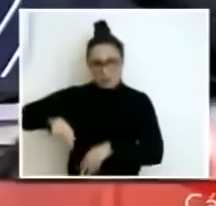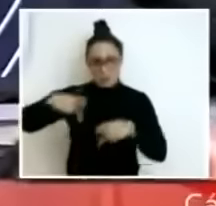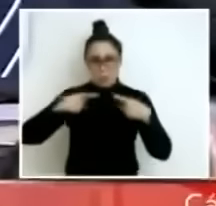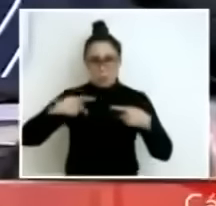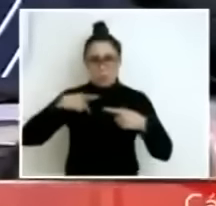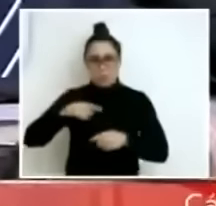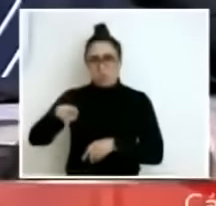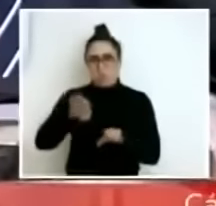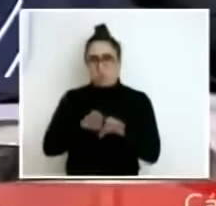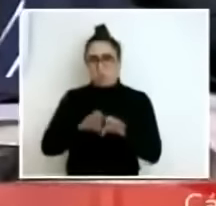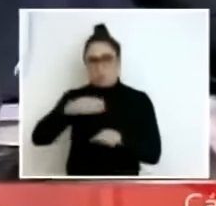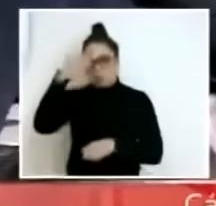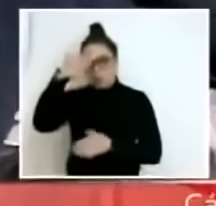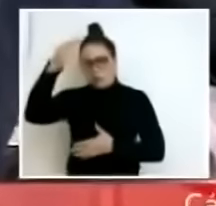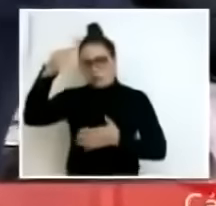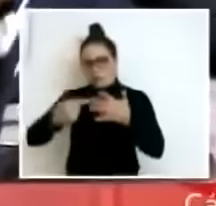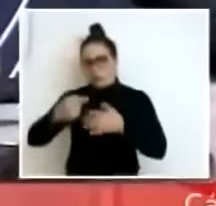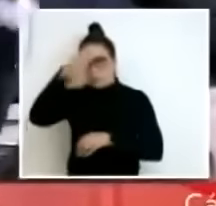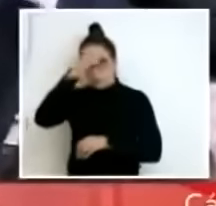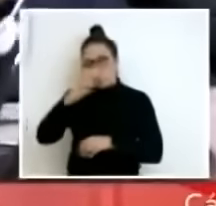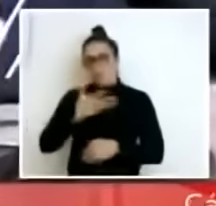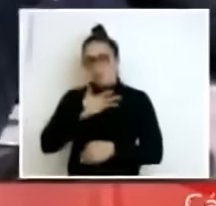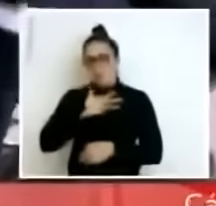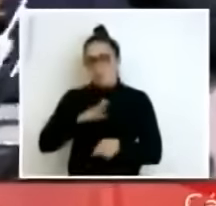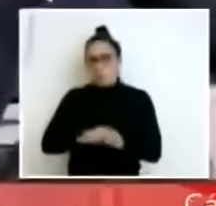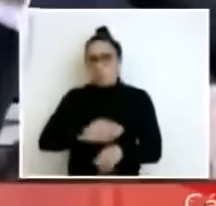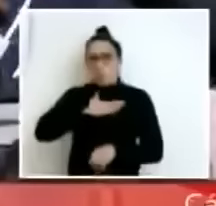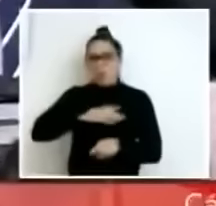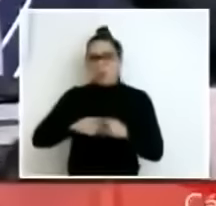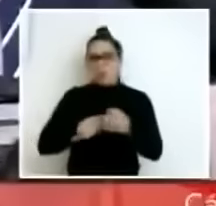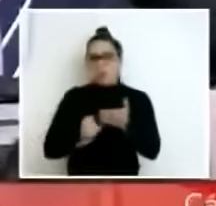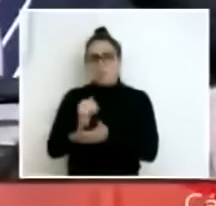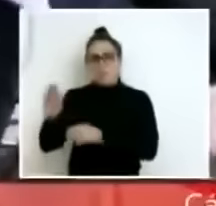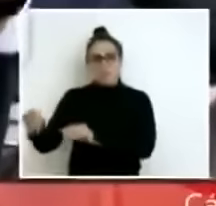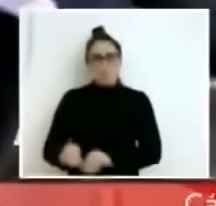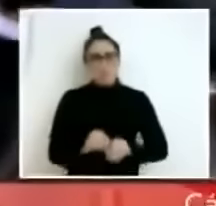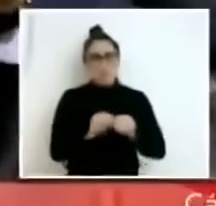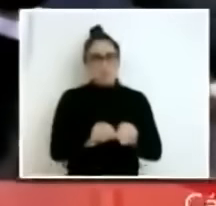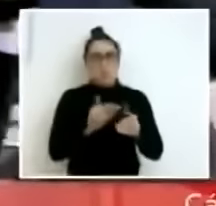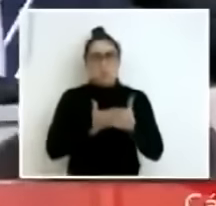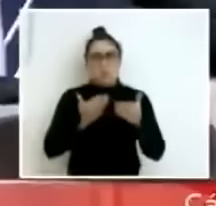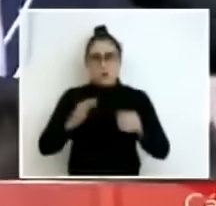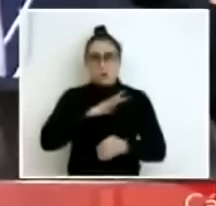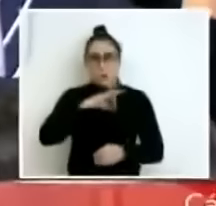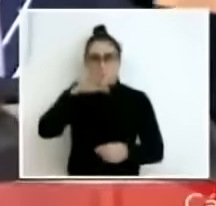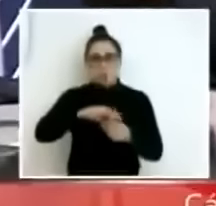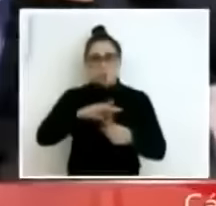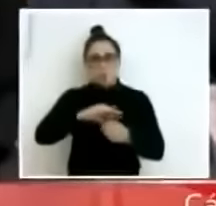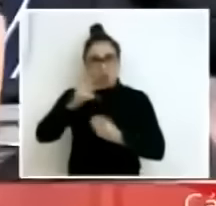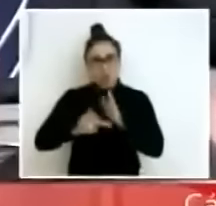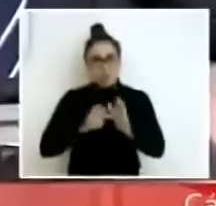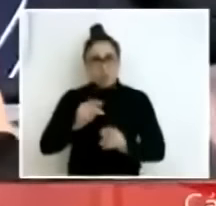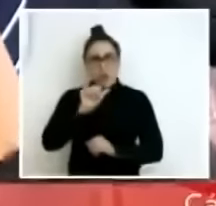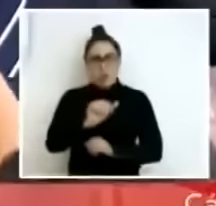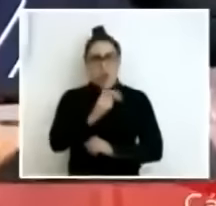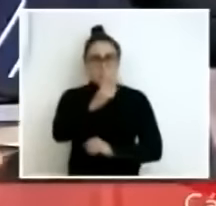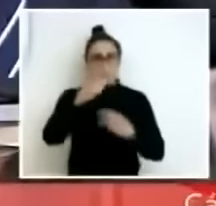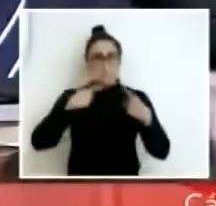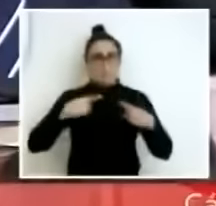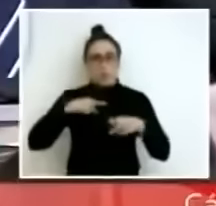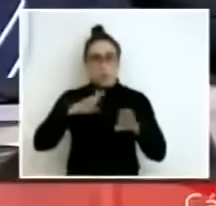ahora que este Constituyente de 2024 le dará de nuevo la posibilidad de elegir directamente a quienes habrán de